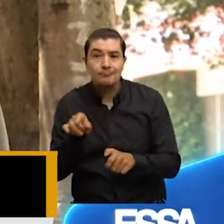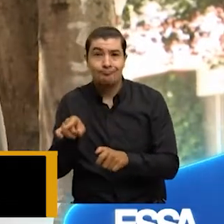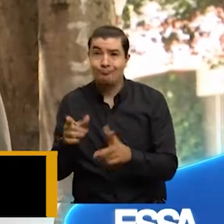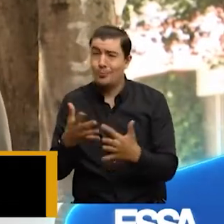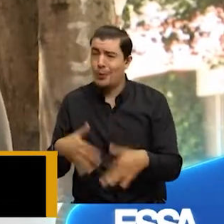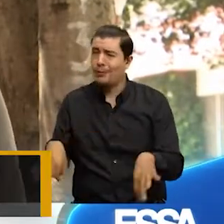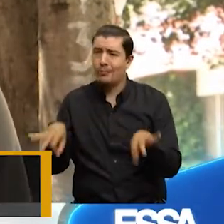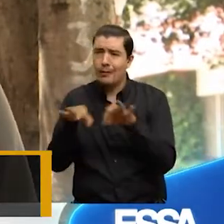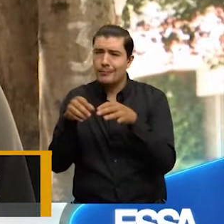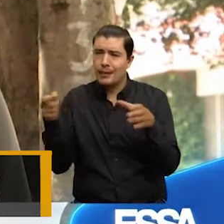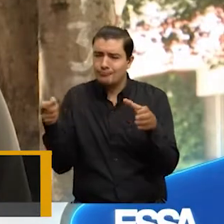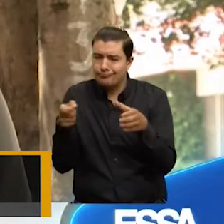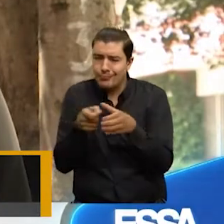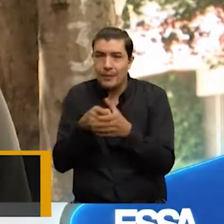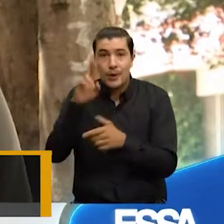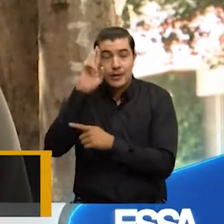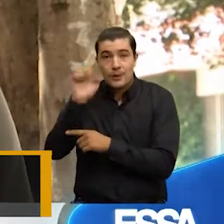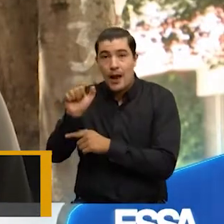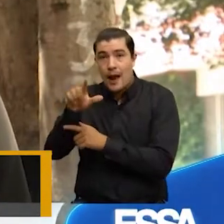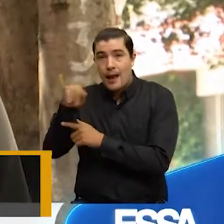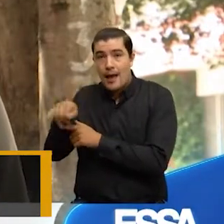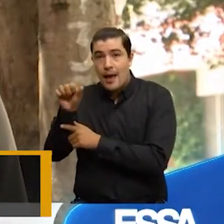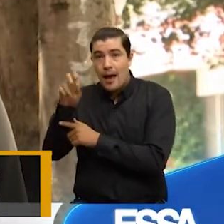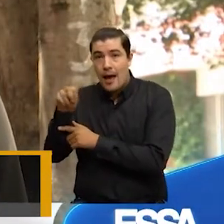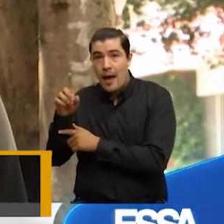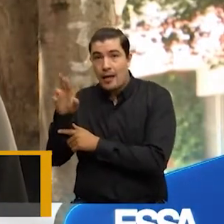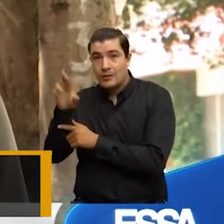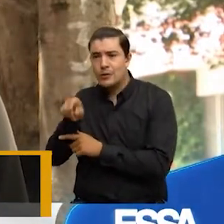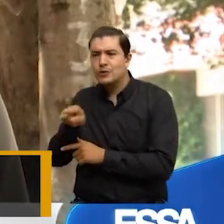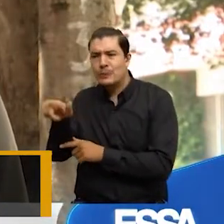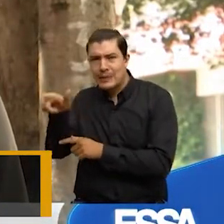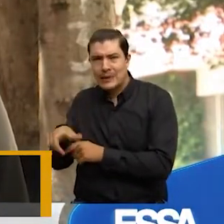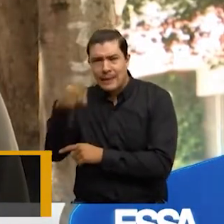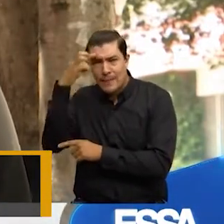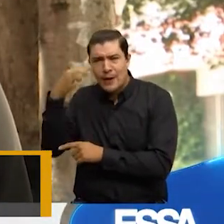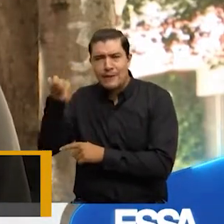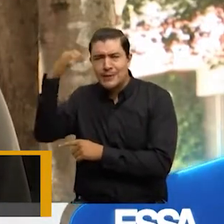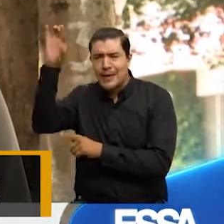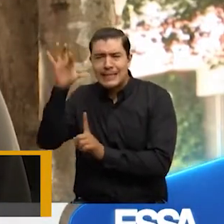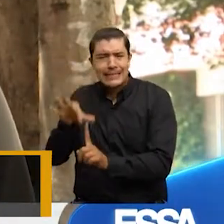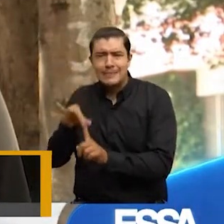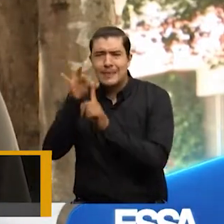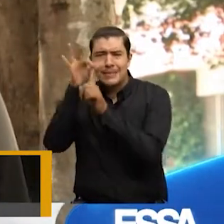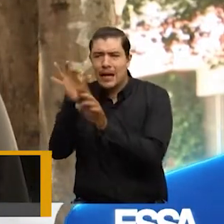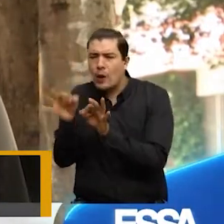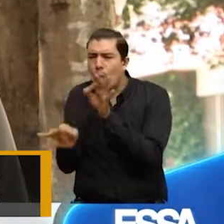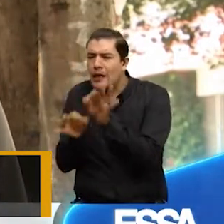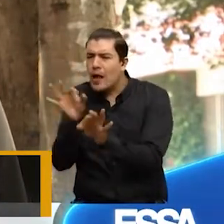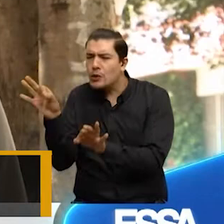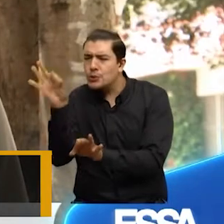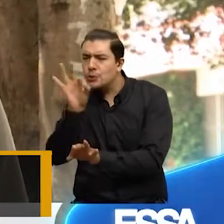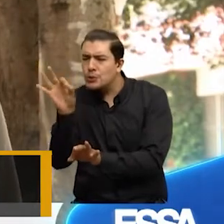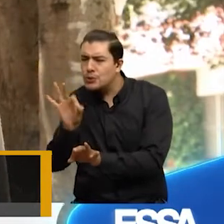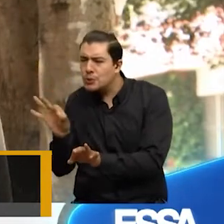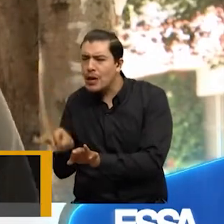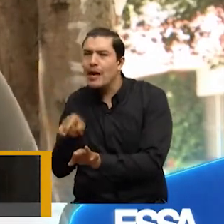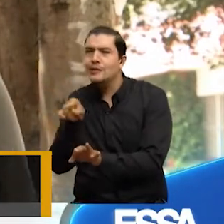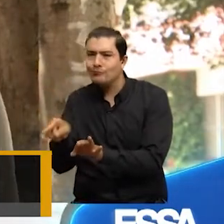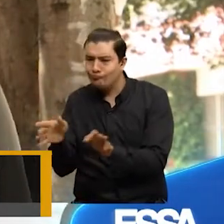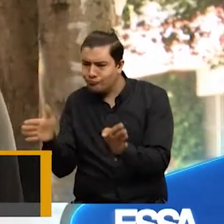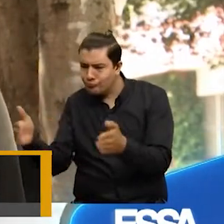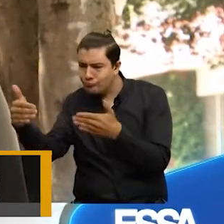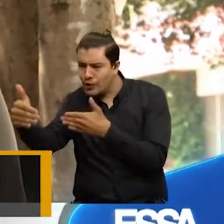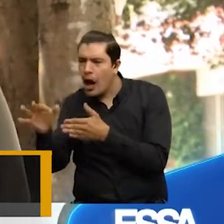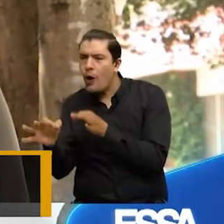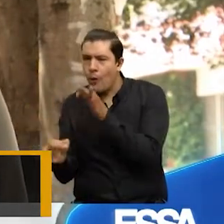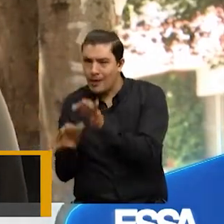importantes. Acompañamos a Alejandro Pedraza, profesional especialista en apicultura, a realizar la reubicación de una colmena. Conozcamos